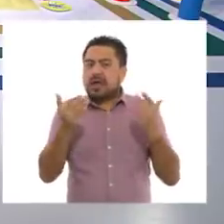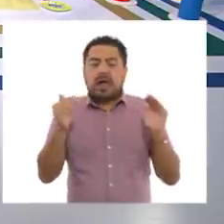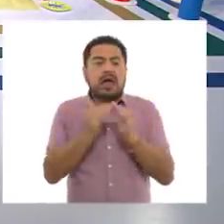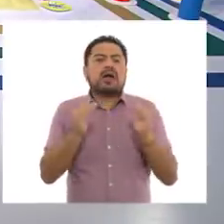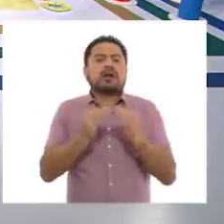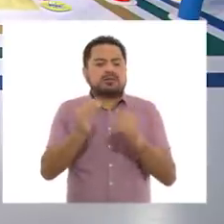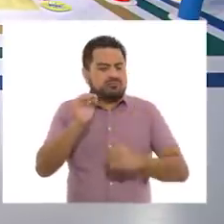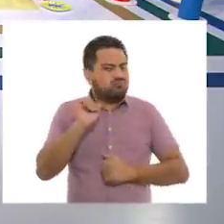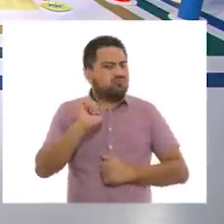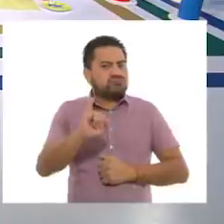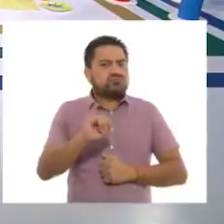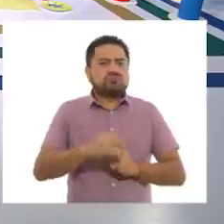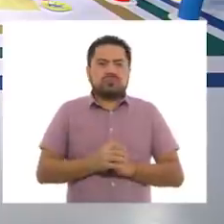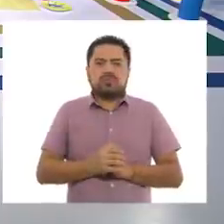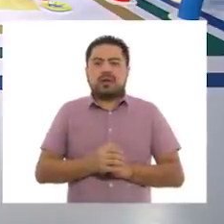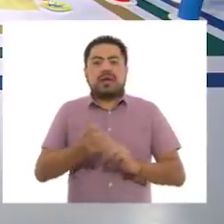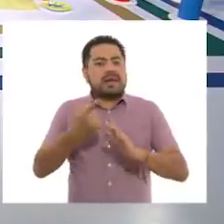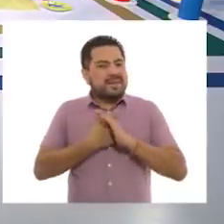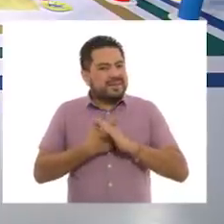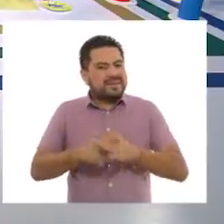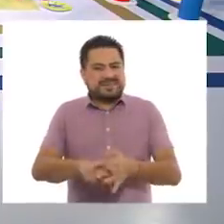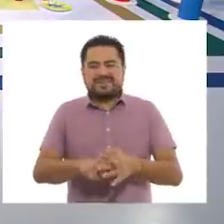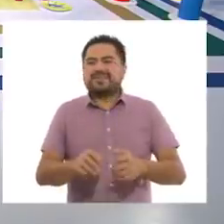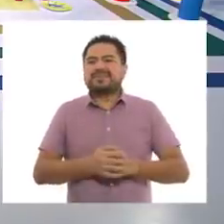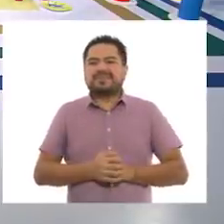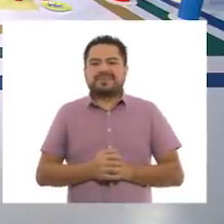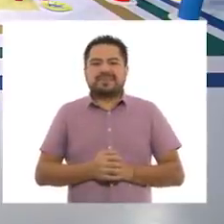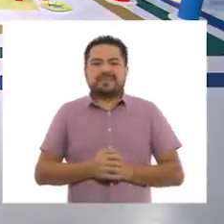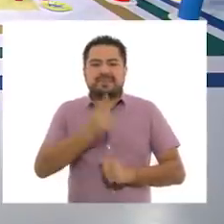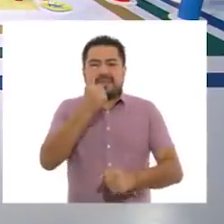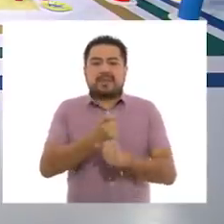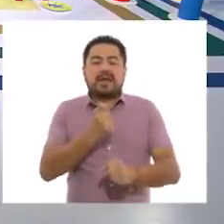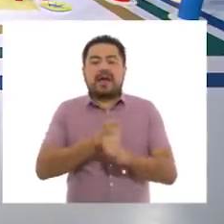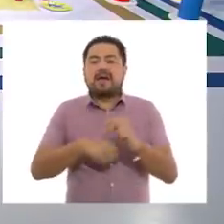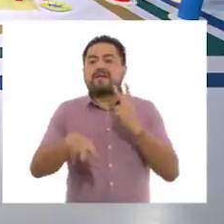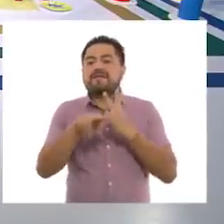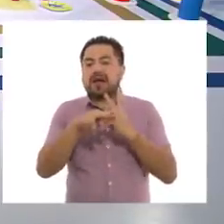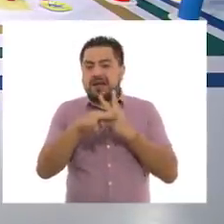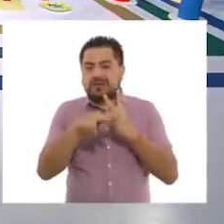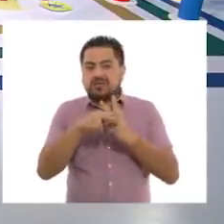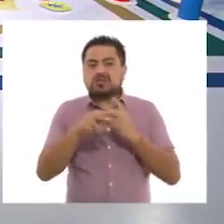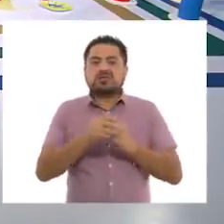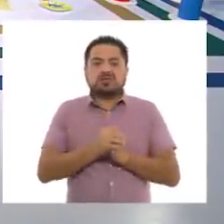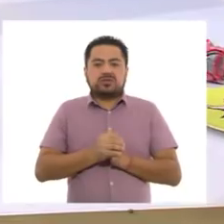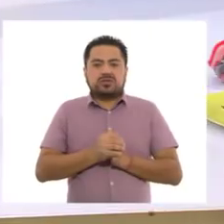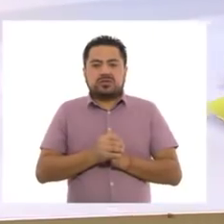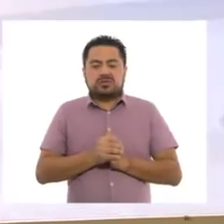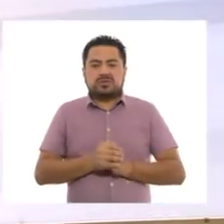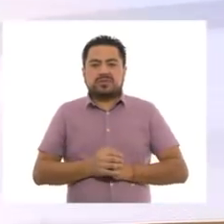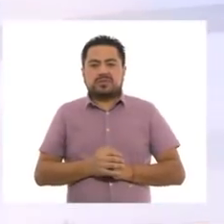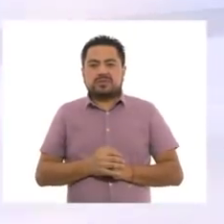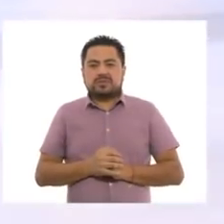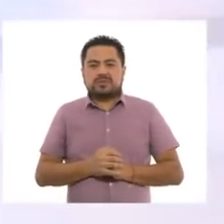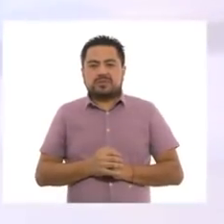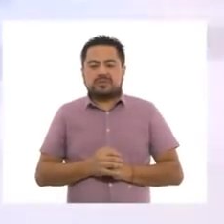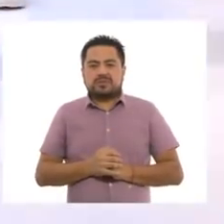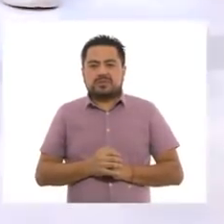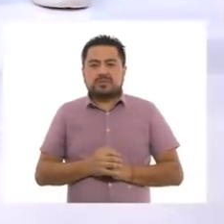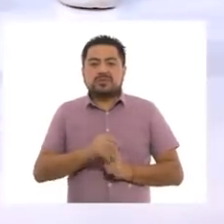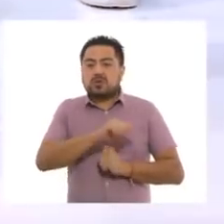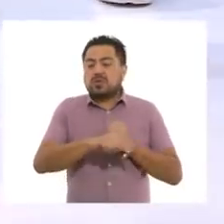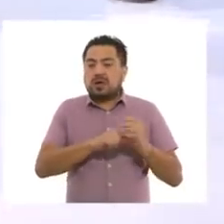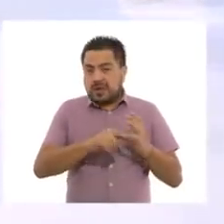¿Sí? Bien. ¡Empezamos! ¡Empezamos! Primero, el vaso. Recuerda de adaptar y ajustar, observa tu